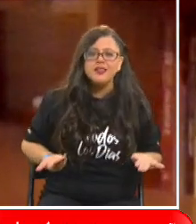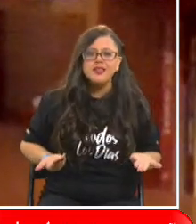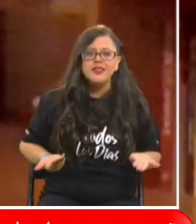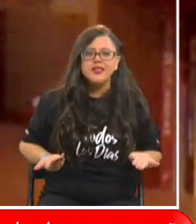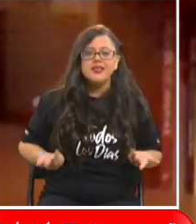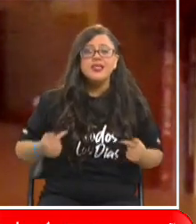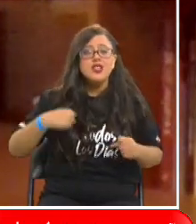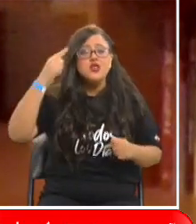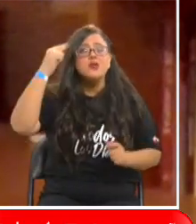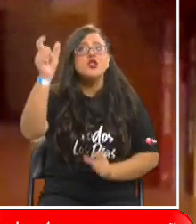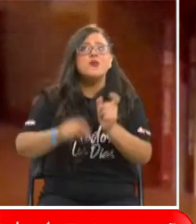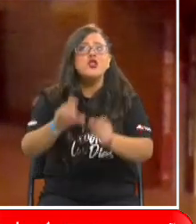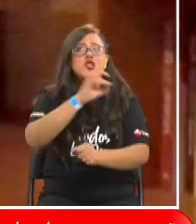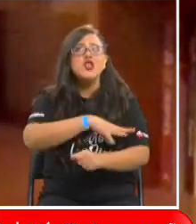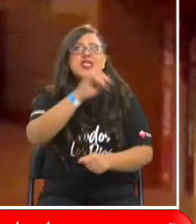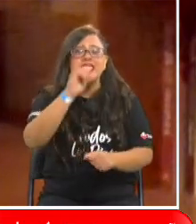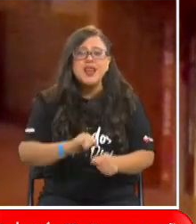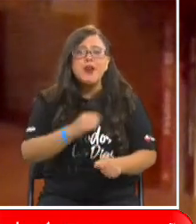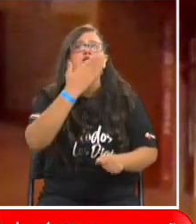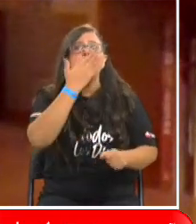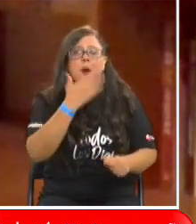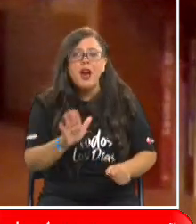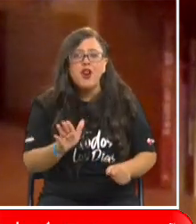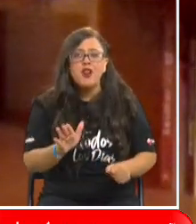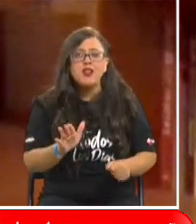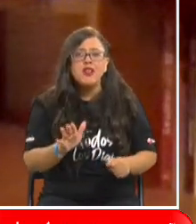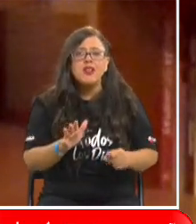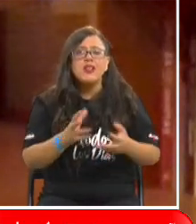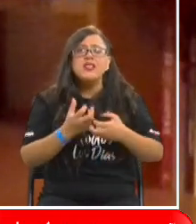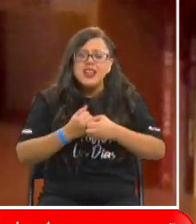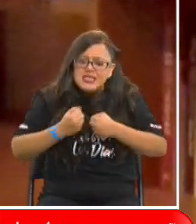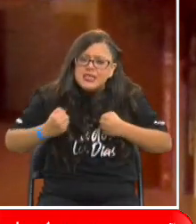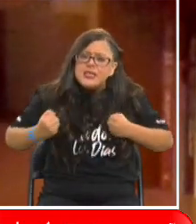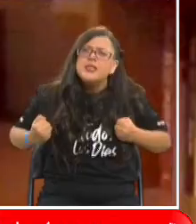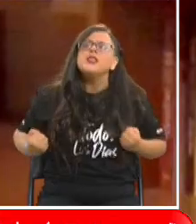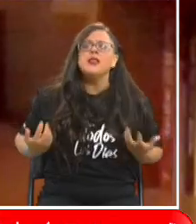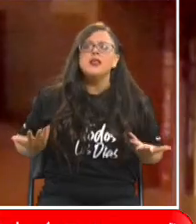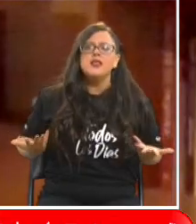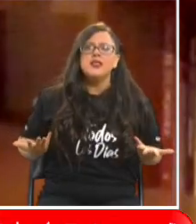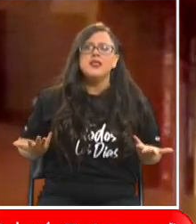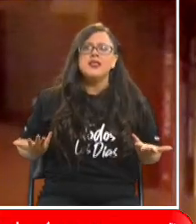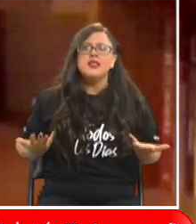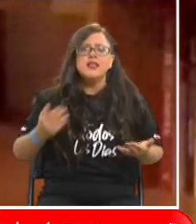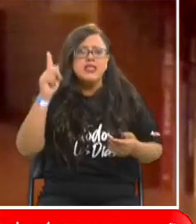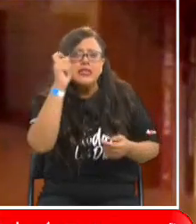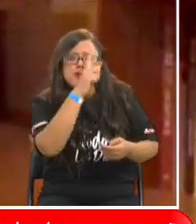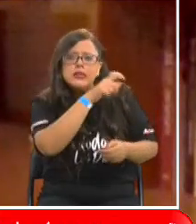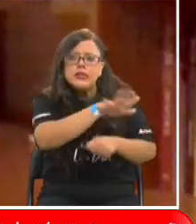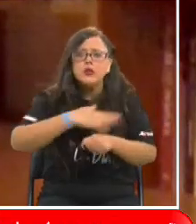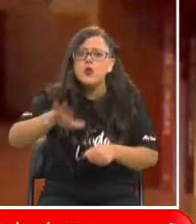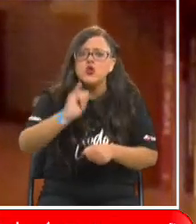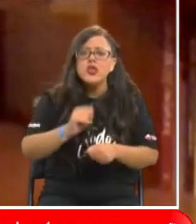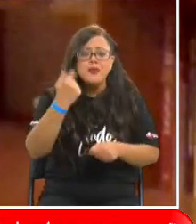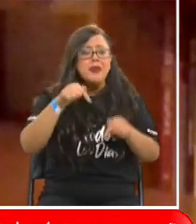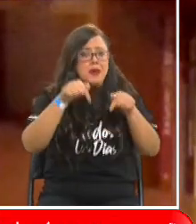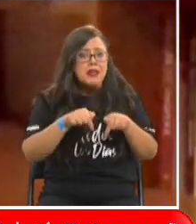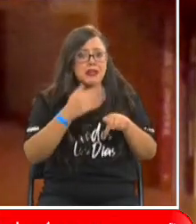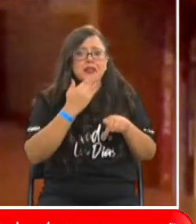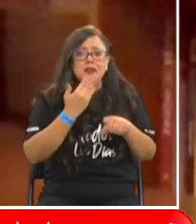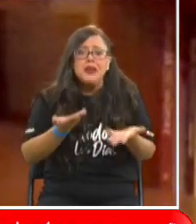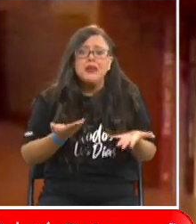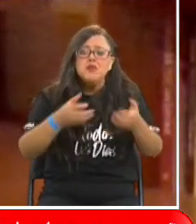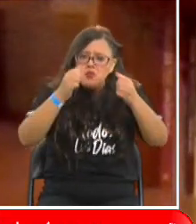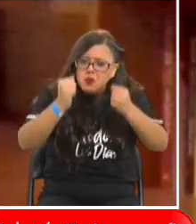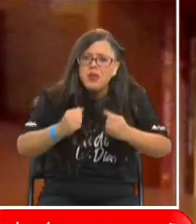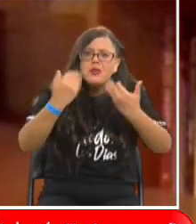Yo creo que los chilenos sacamos siempre lo mejor de nosotros en las crisis, y esta no es la excepción. Siempre salimos